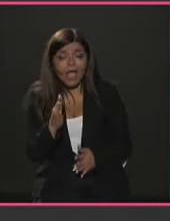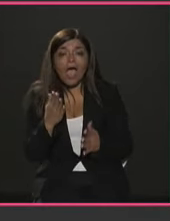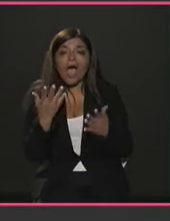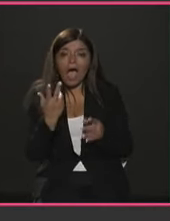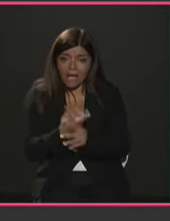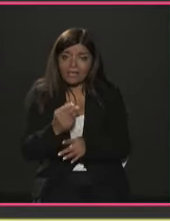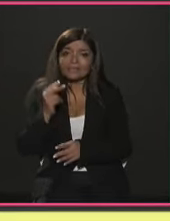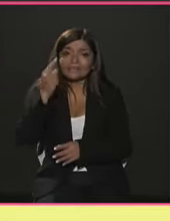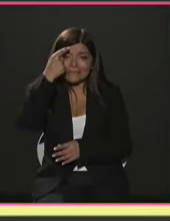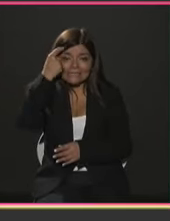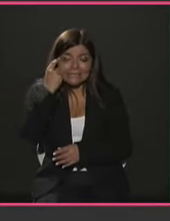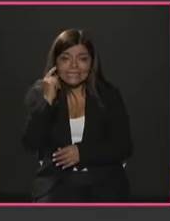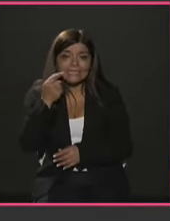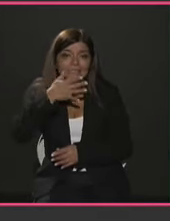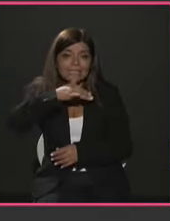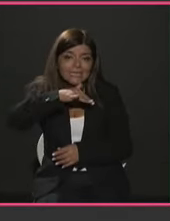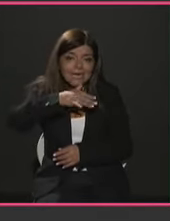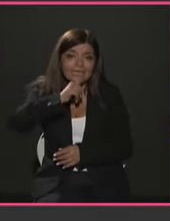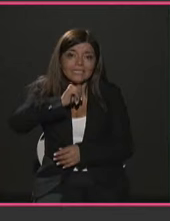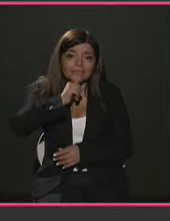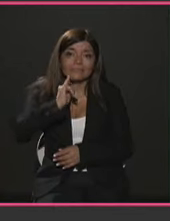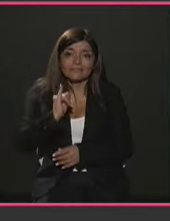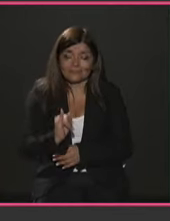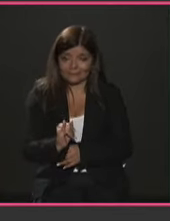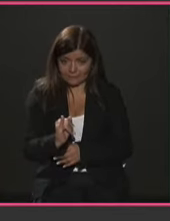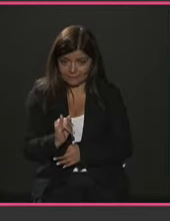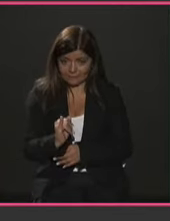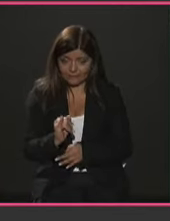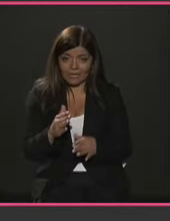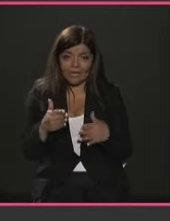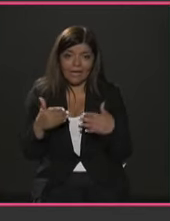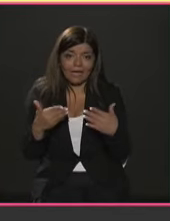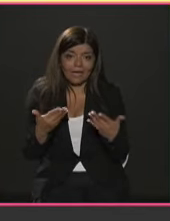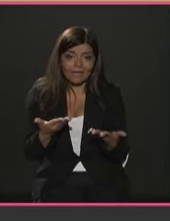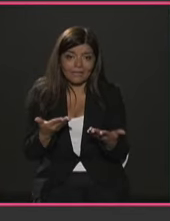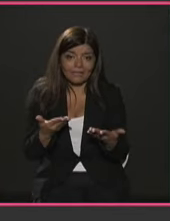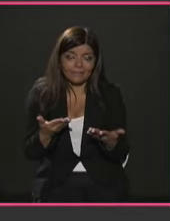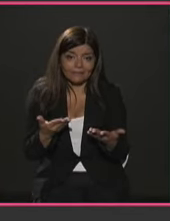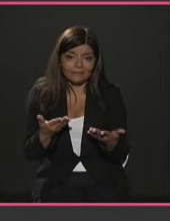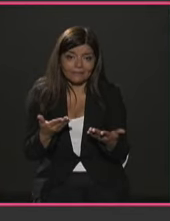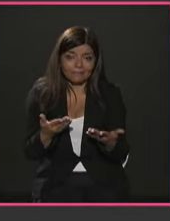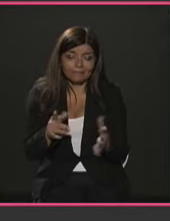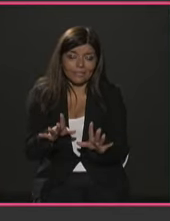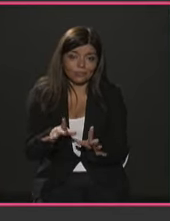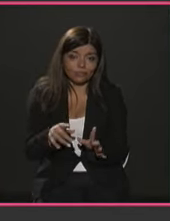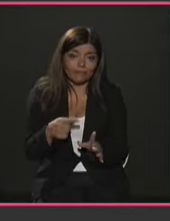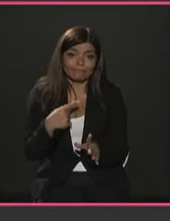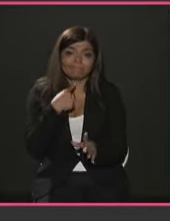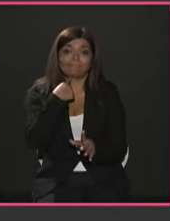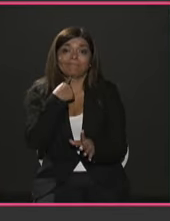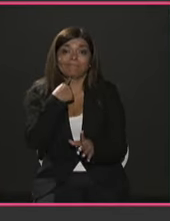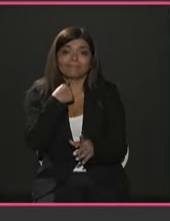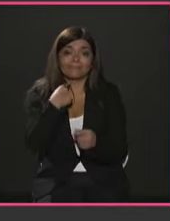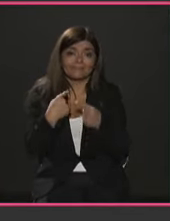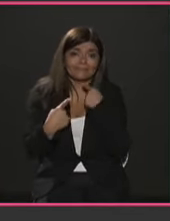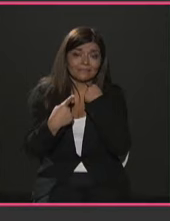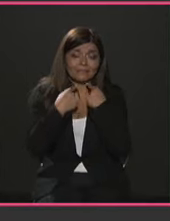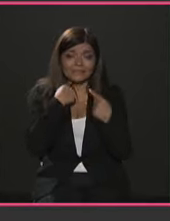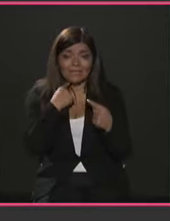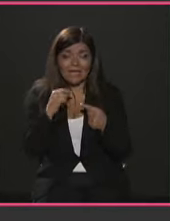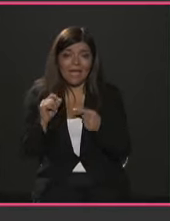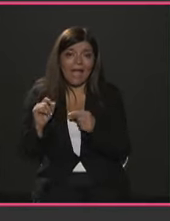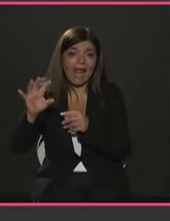ipcc y del clim que va a porque esto va a impactar primero a las